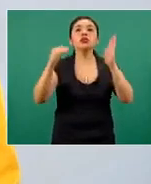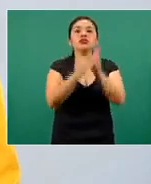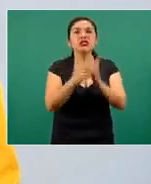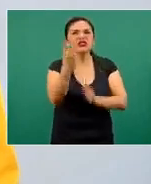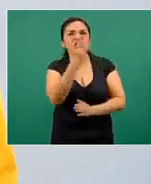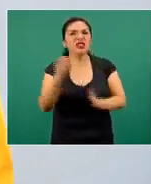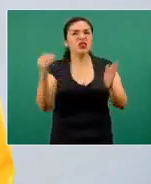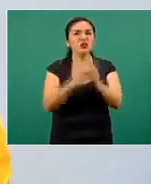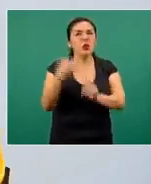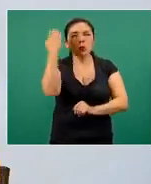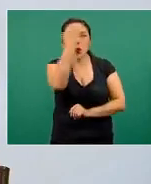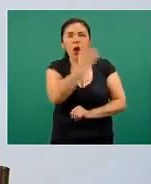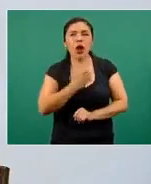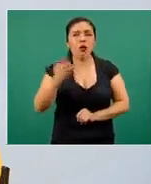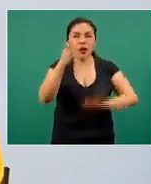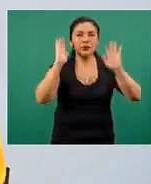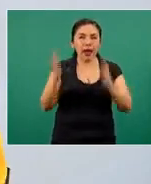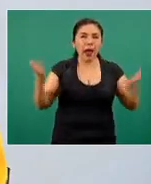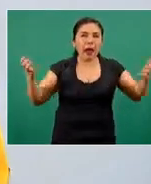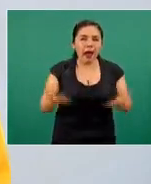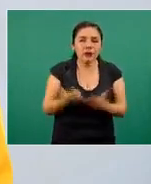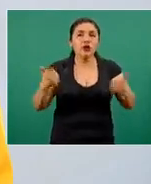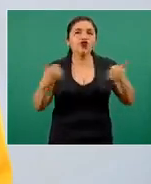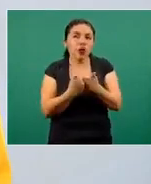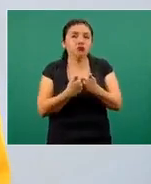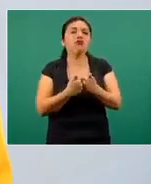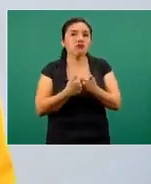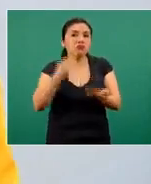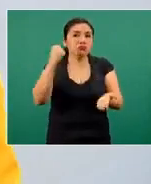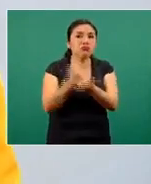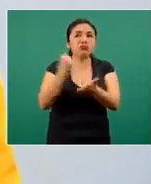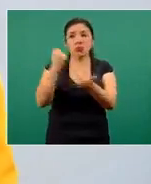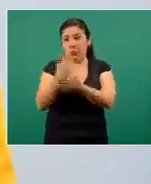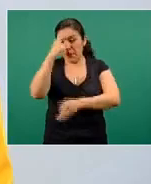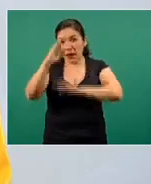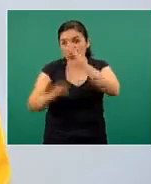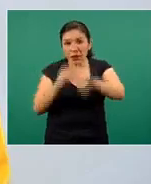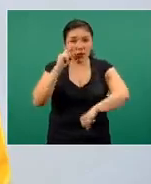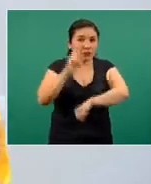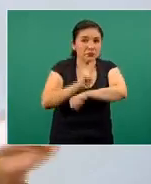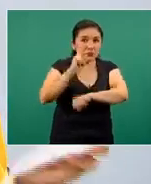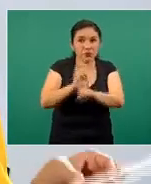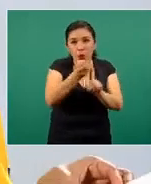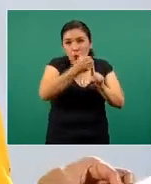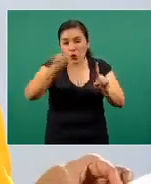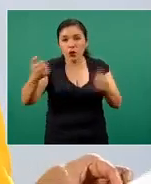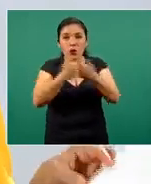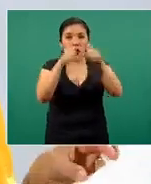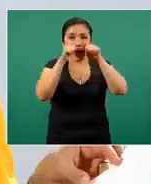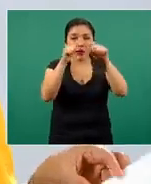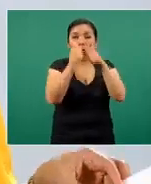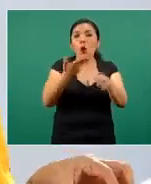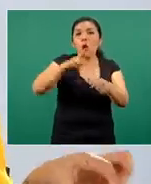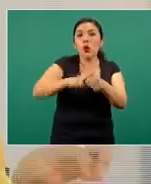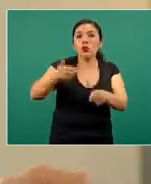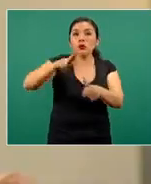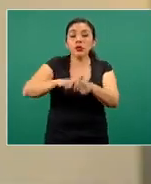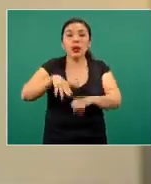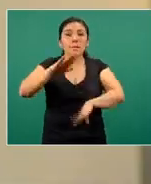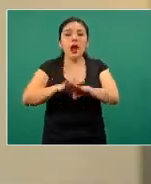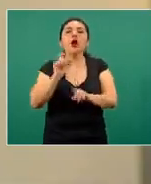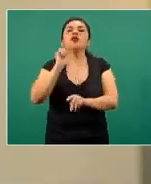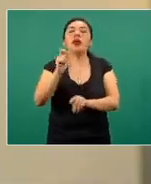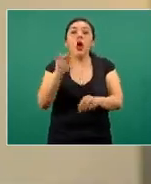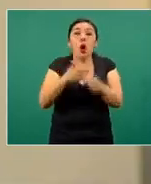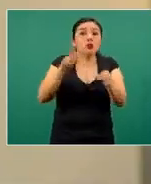2,2 pruebas realizadas con estandarización de tratamiento, seguimiento y una atención hospitalaria, una atención